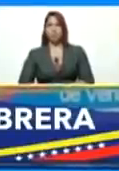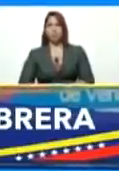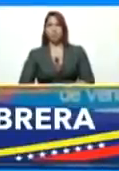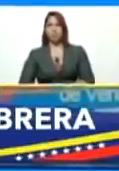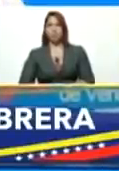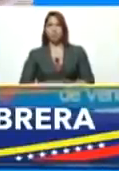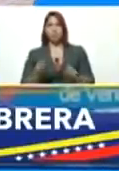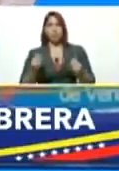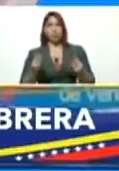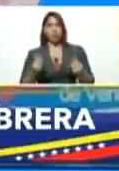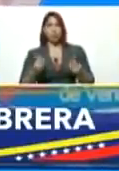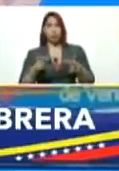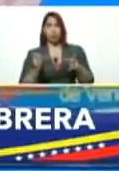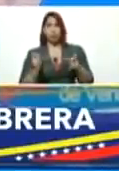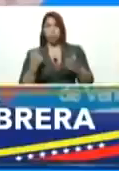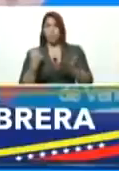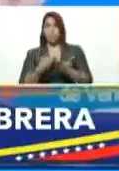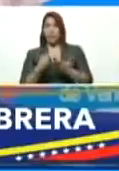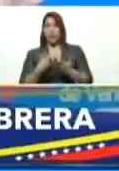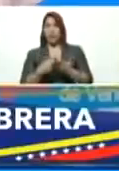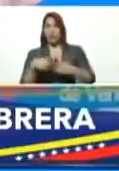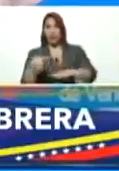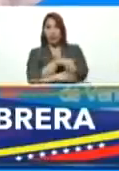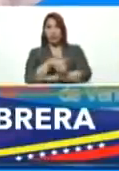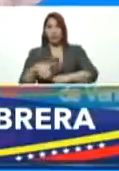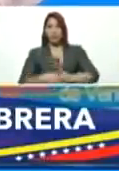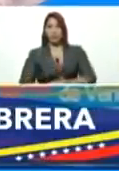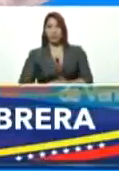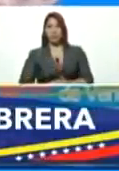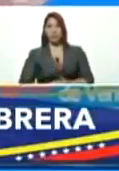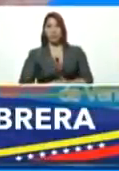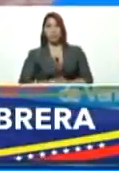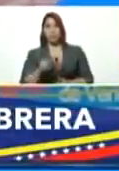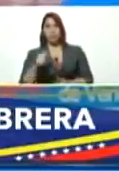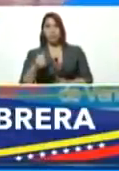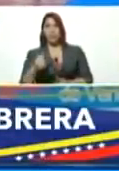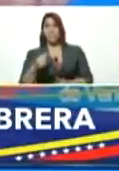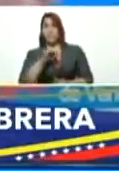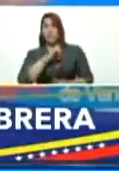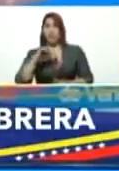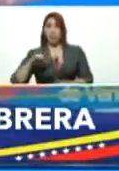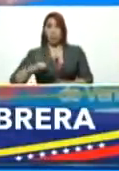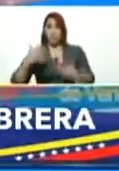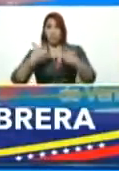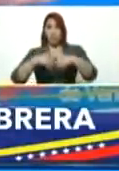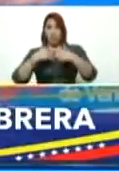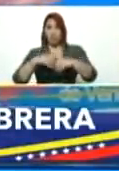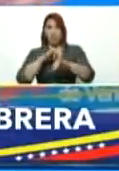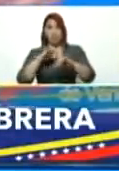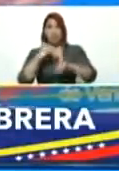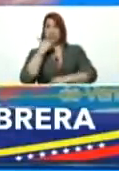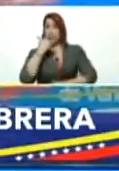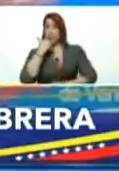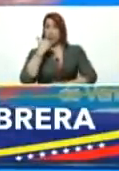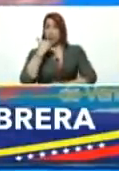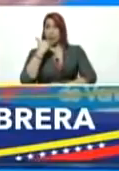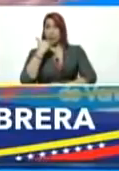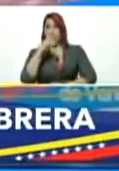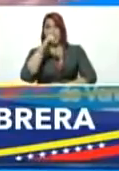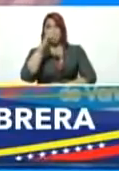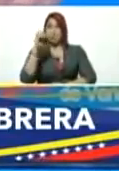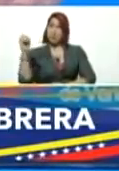muchos salarios que se pagan en la calle sobre todo en el sector privado ya rondan los